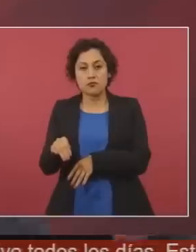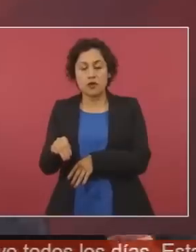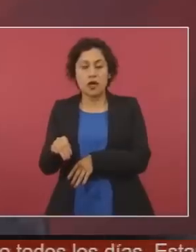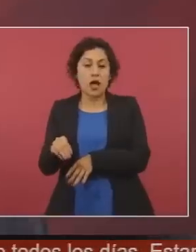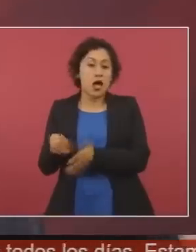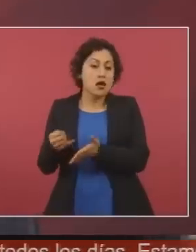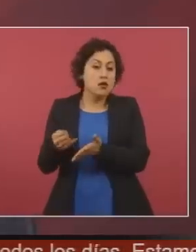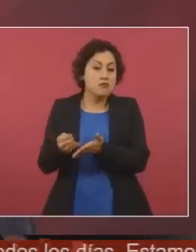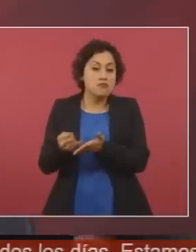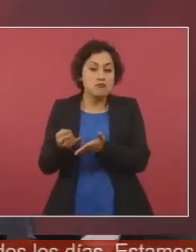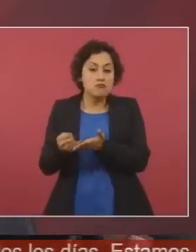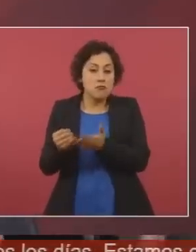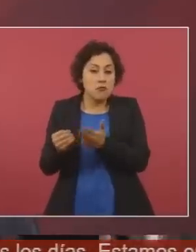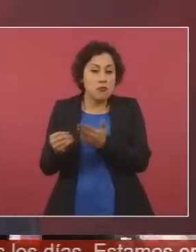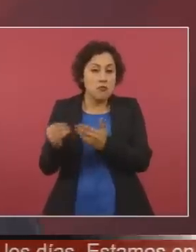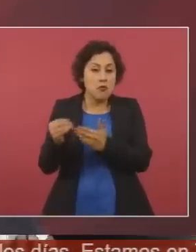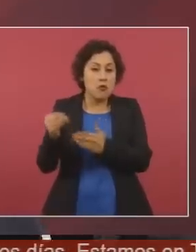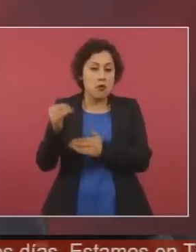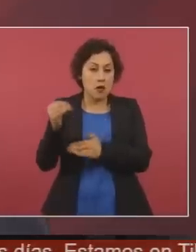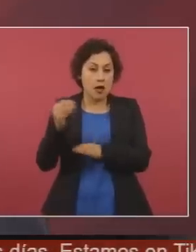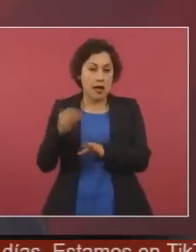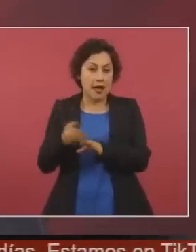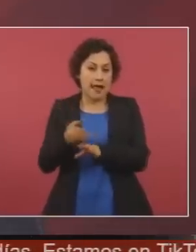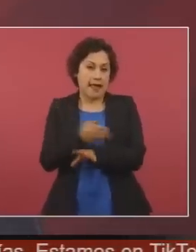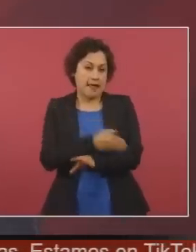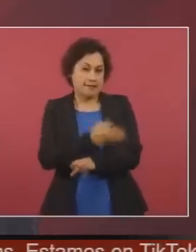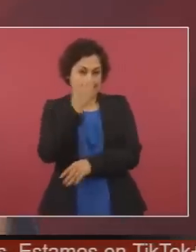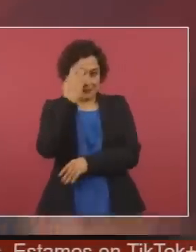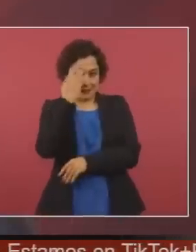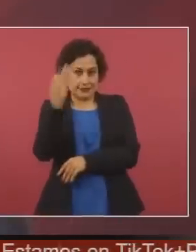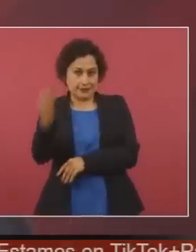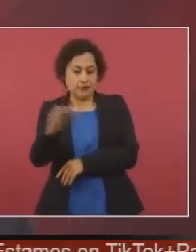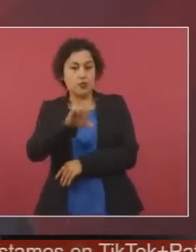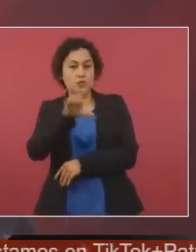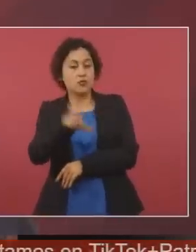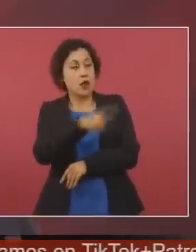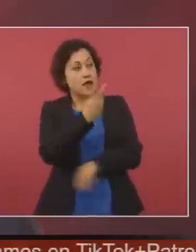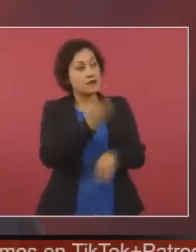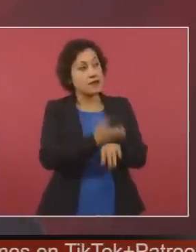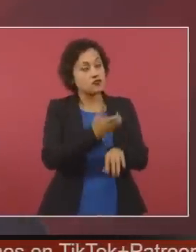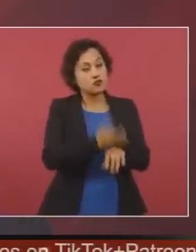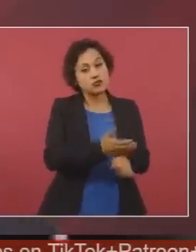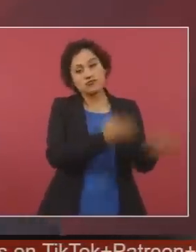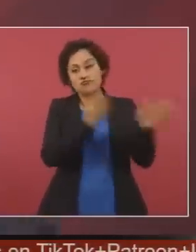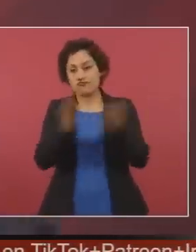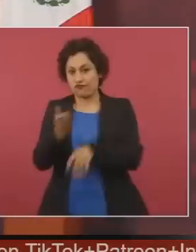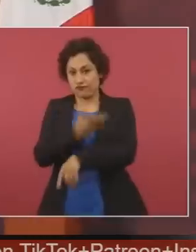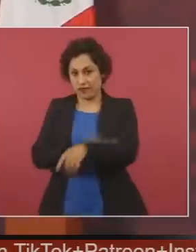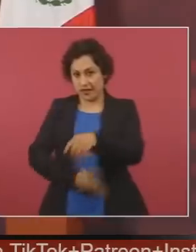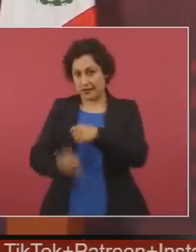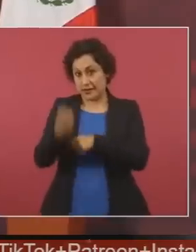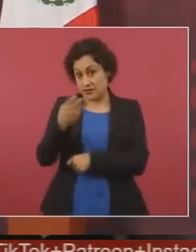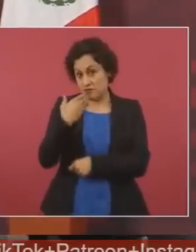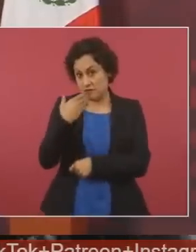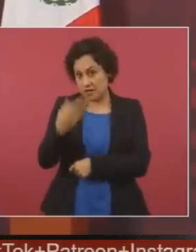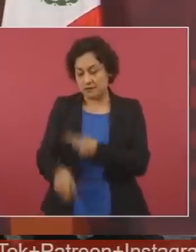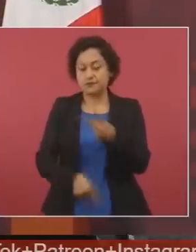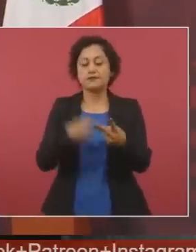antes que en Estados Unidos, actuó bien. Segundo, porque hay finanzas